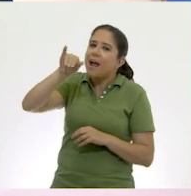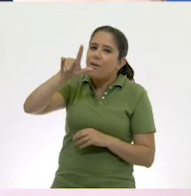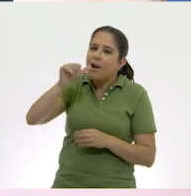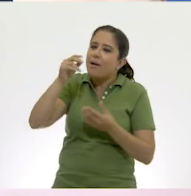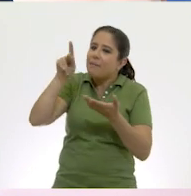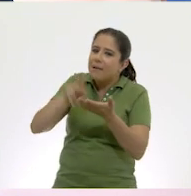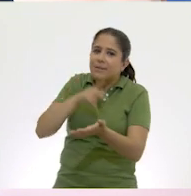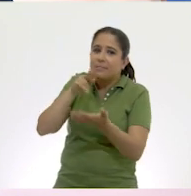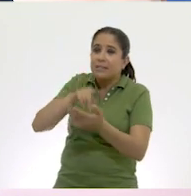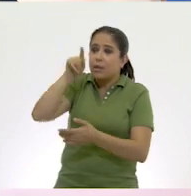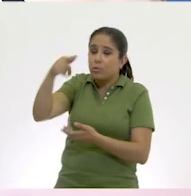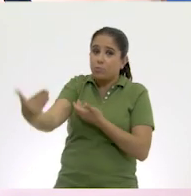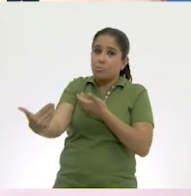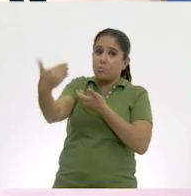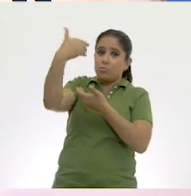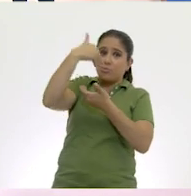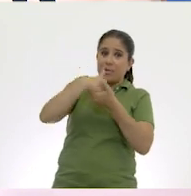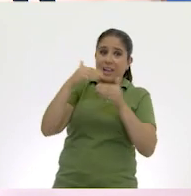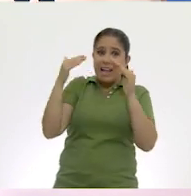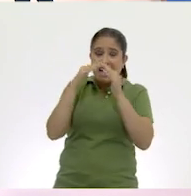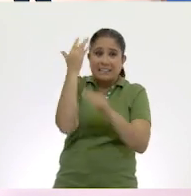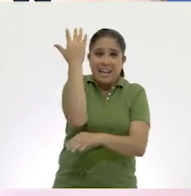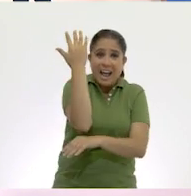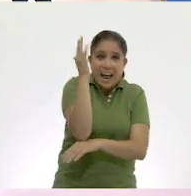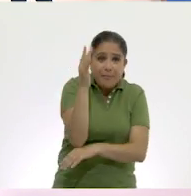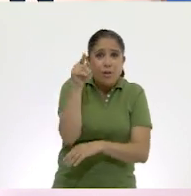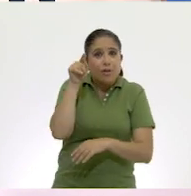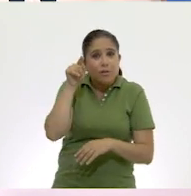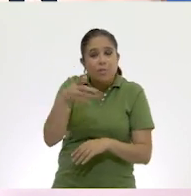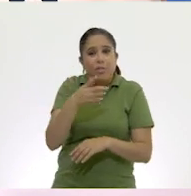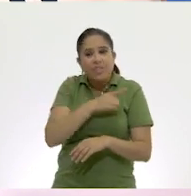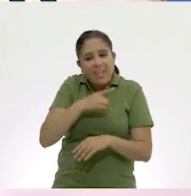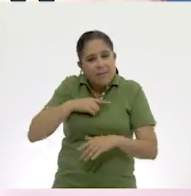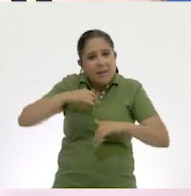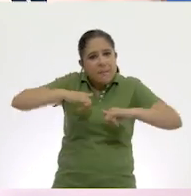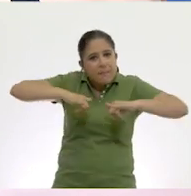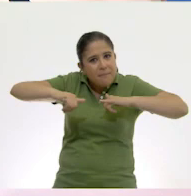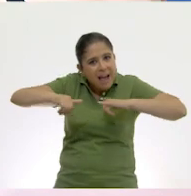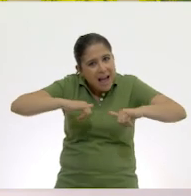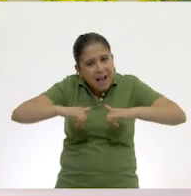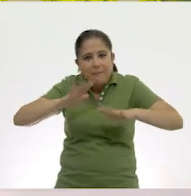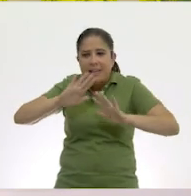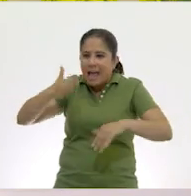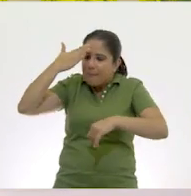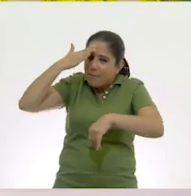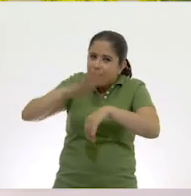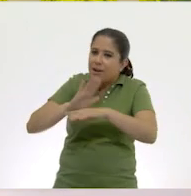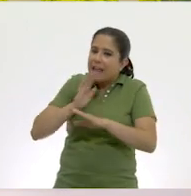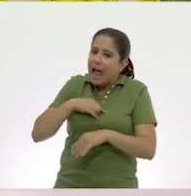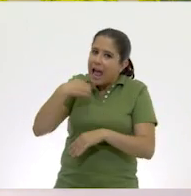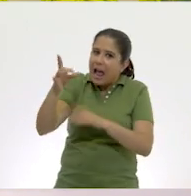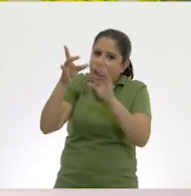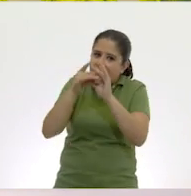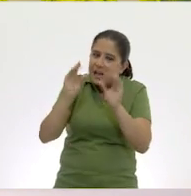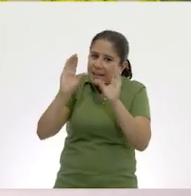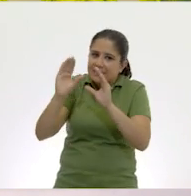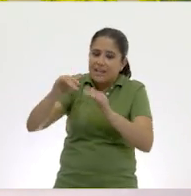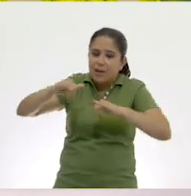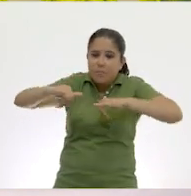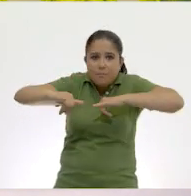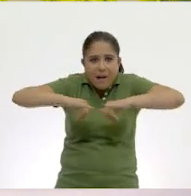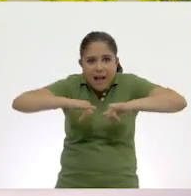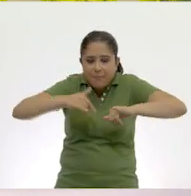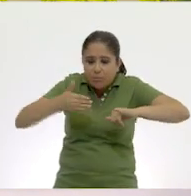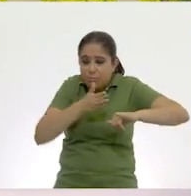veces que para llegar a esta parte del árbol hagas un croquis ya te había enseñado cómo hacerlo si croquis